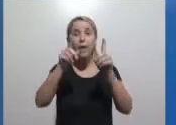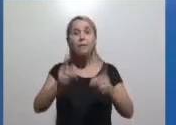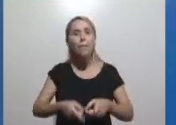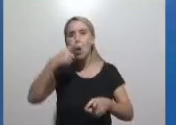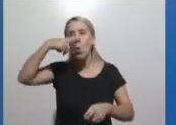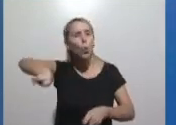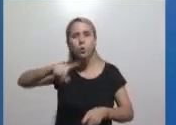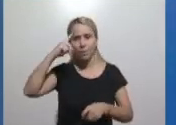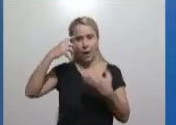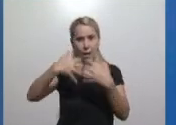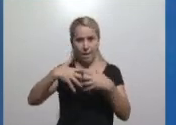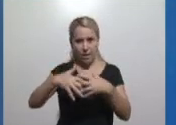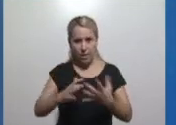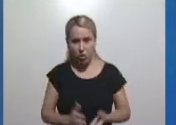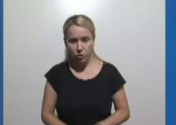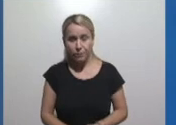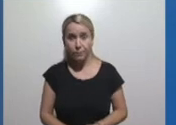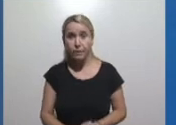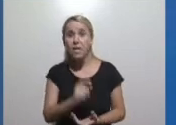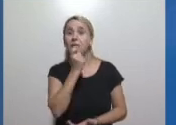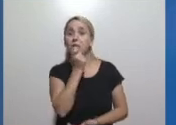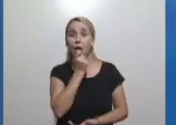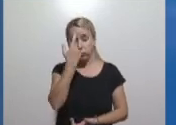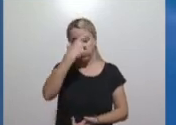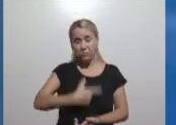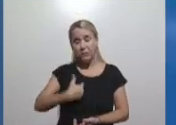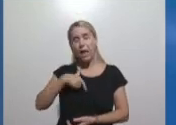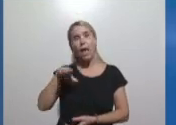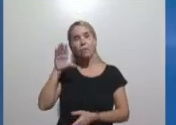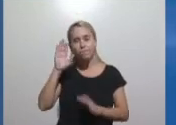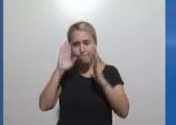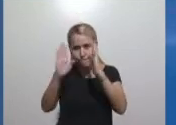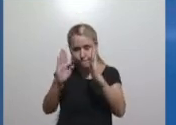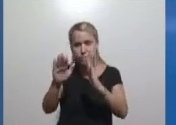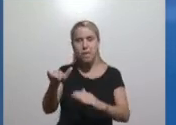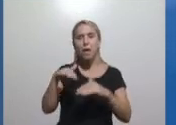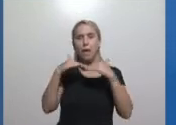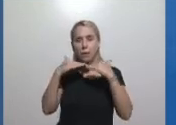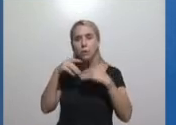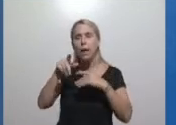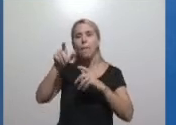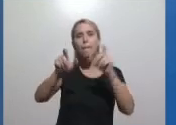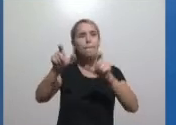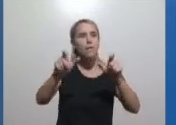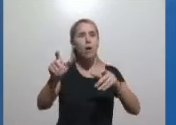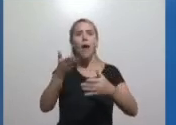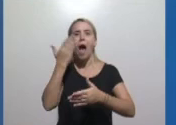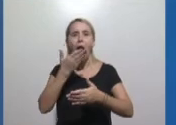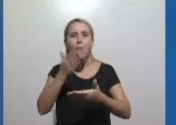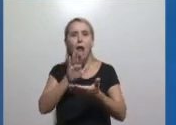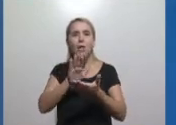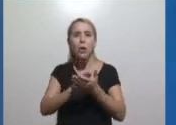última reflexión. Yo creo que si uno detenidamente escucha a todos quienes hablaron en